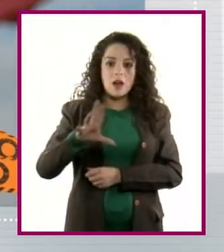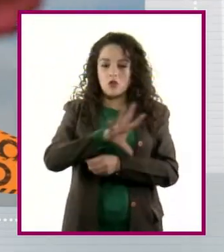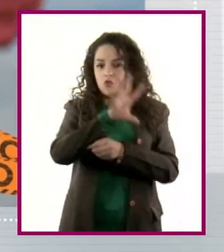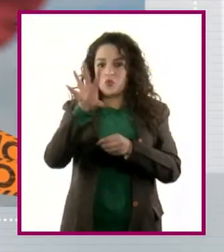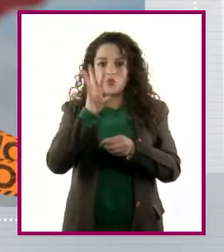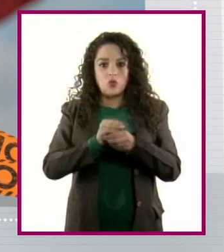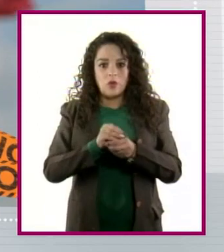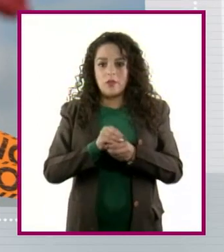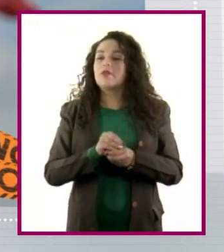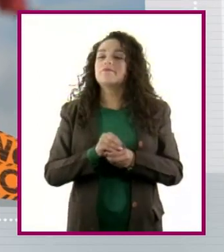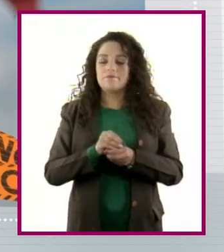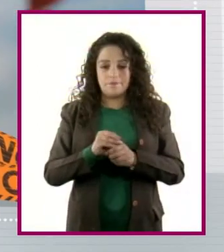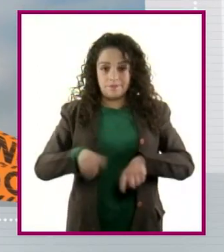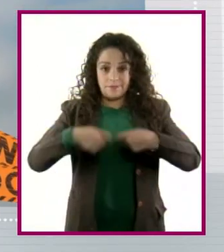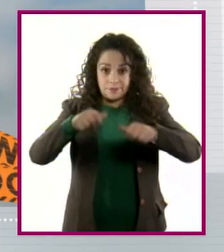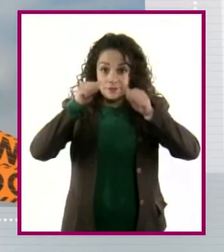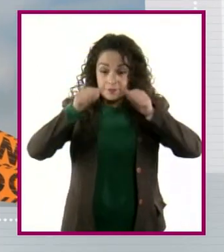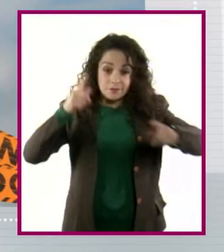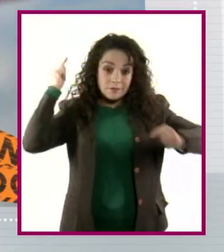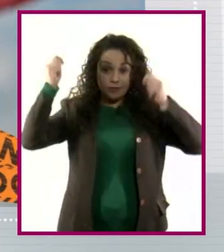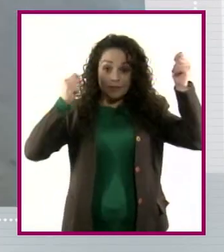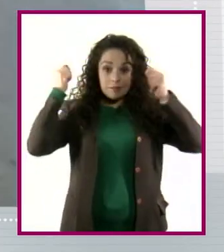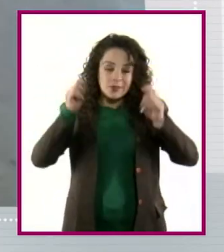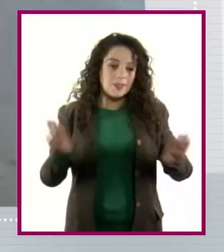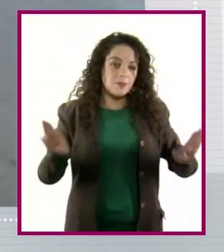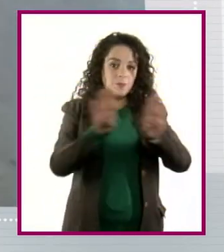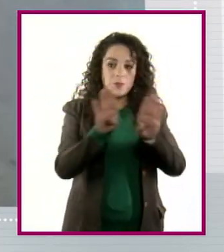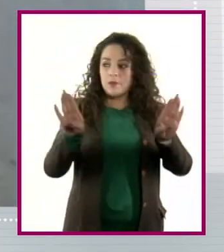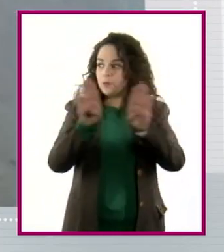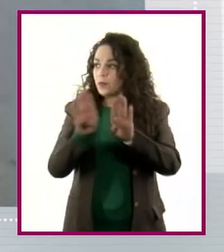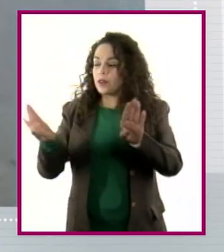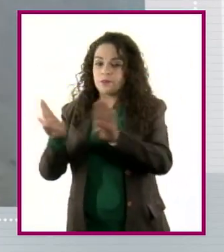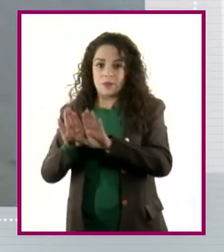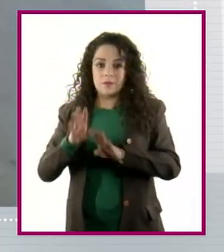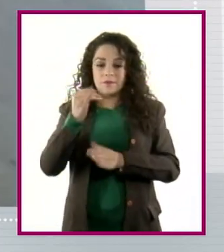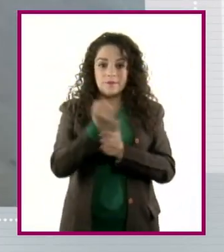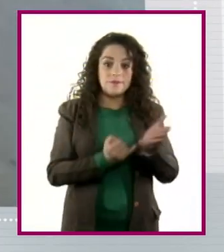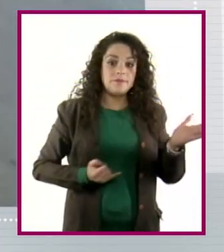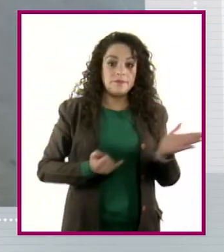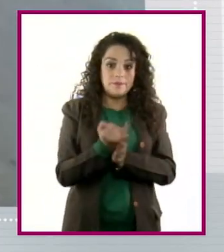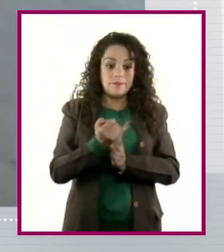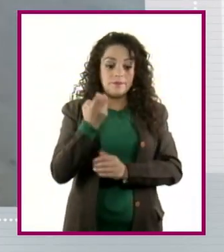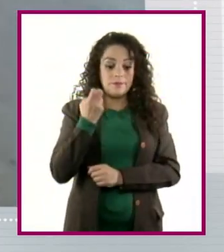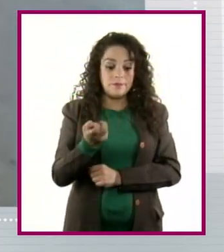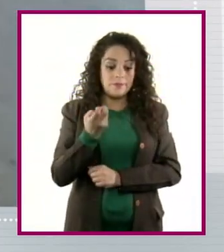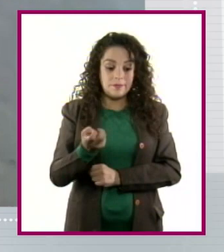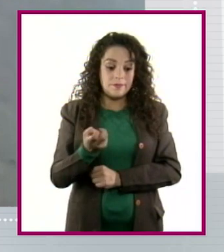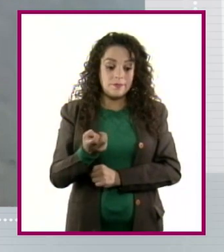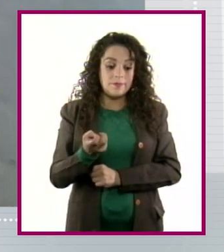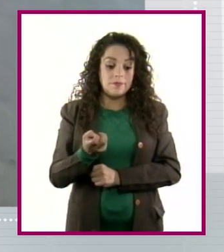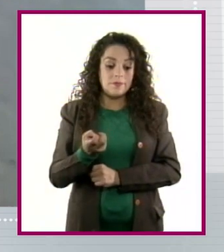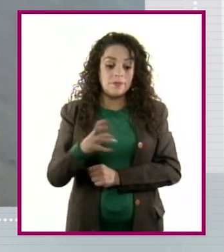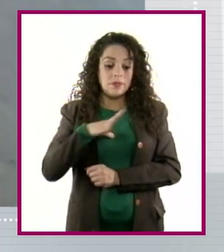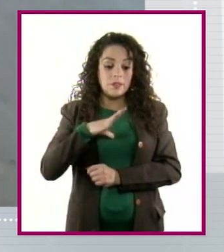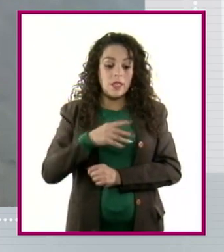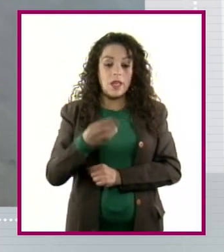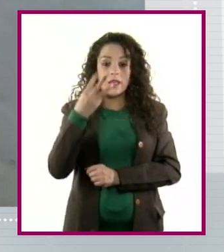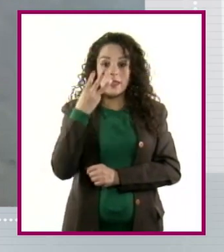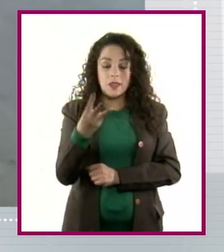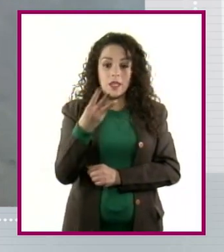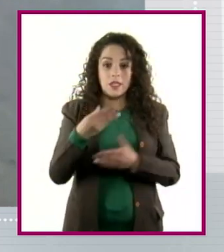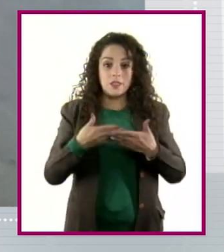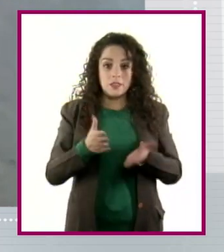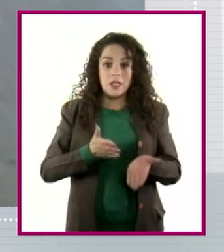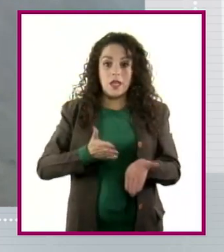daba atención a turistas fue cerrado. Se tomó una medida a tal grado que hay 3 accesos principales